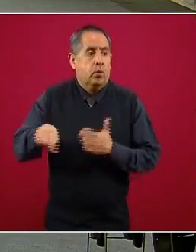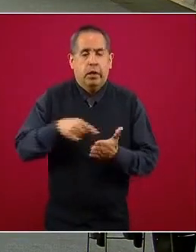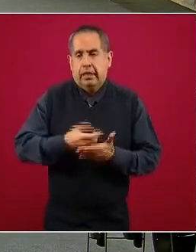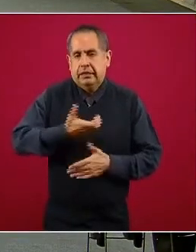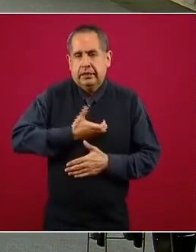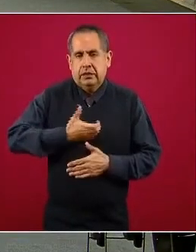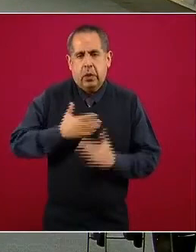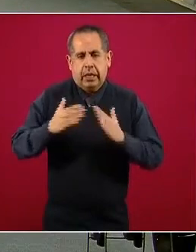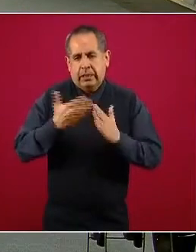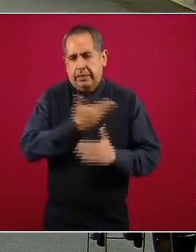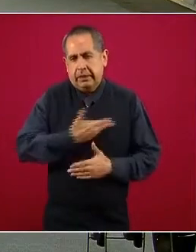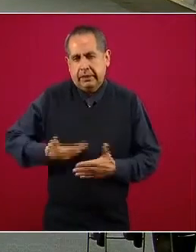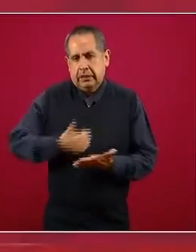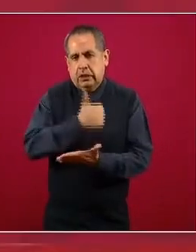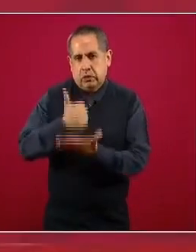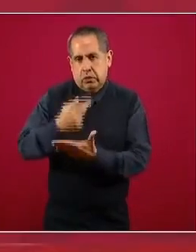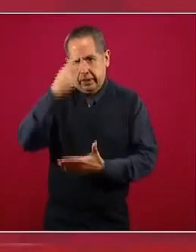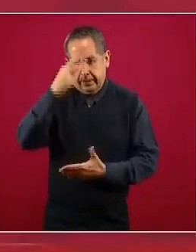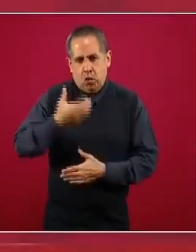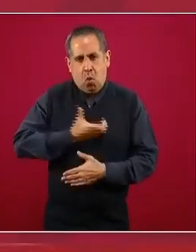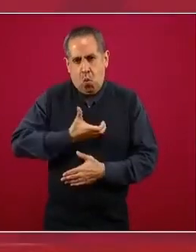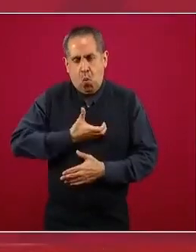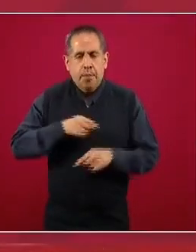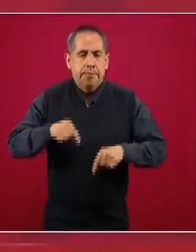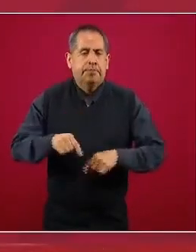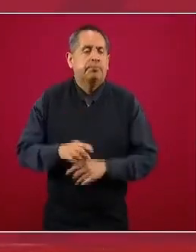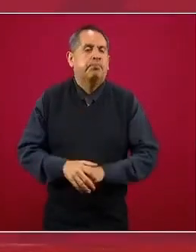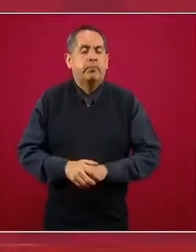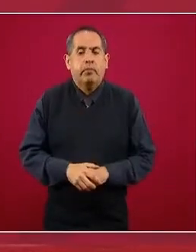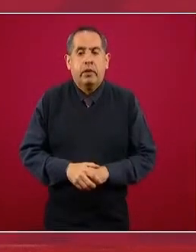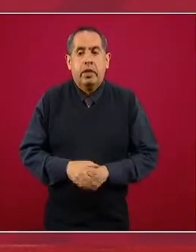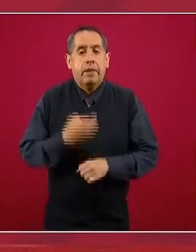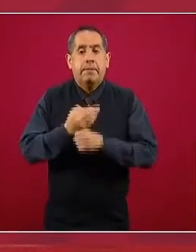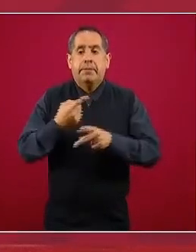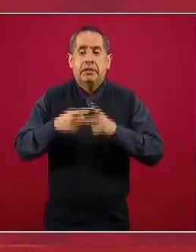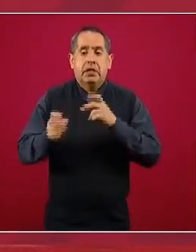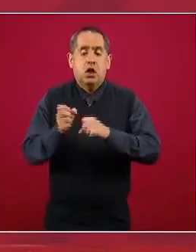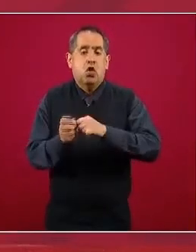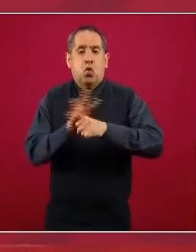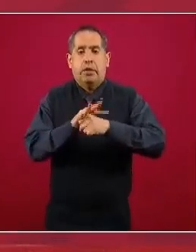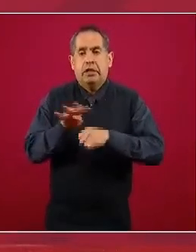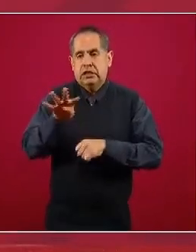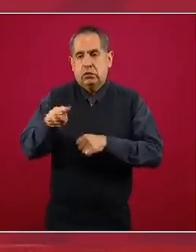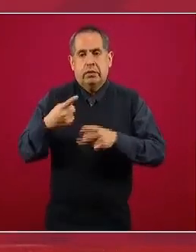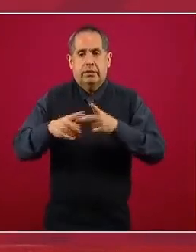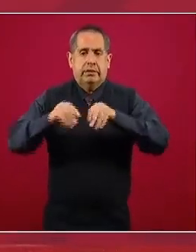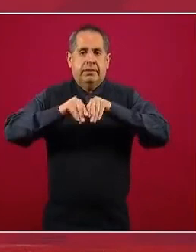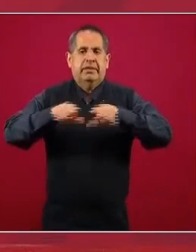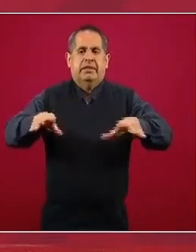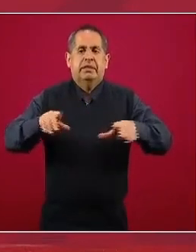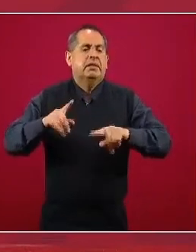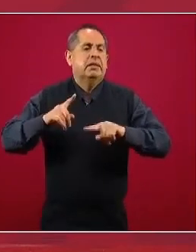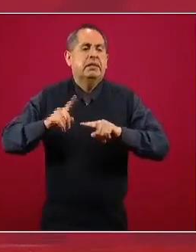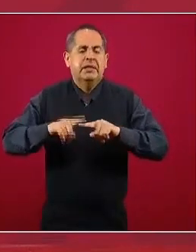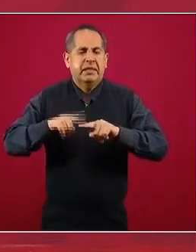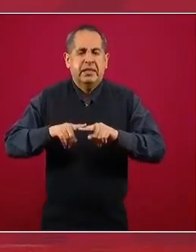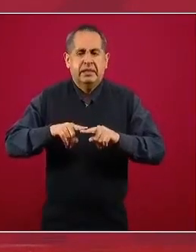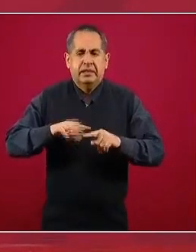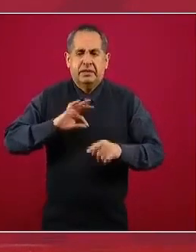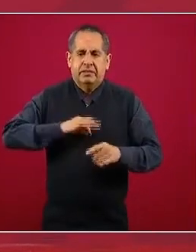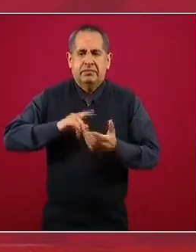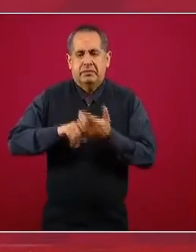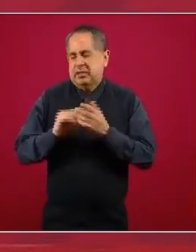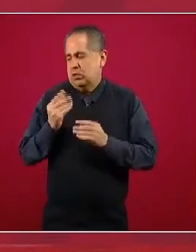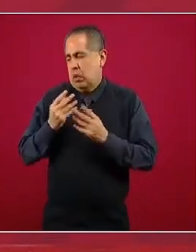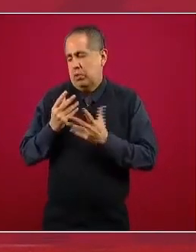México, en la Ciudad de México. Vamos a iniciar la conferencia de prensa diaria sobre COVID-19, la pandemia causada por el ya